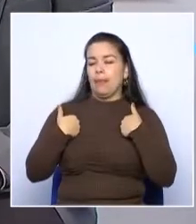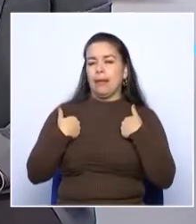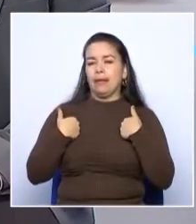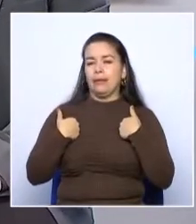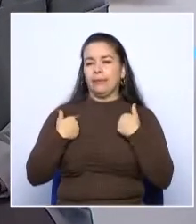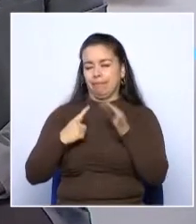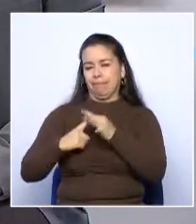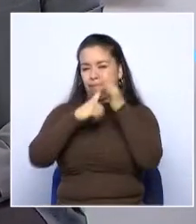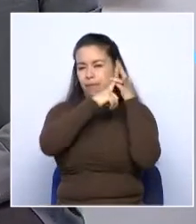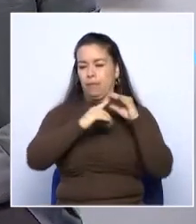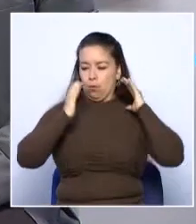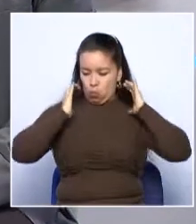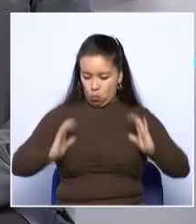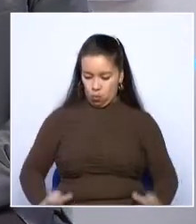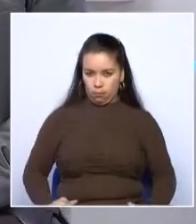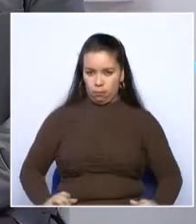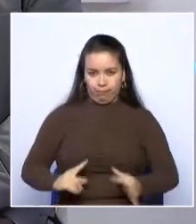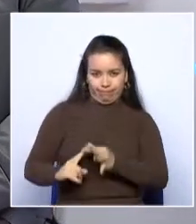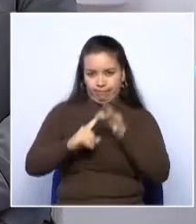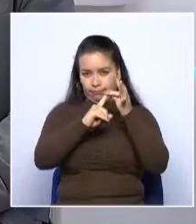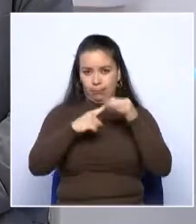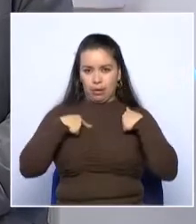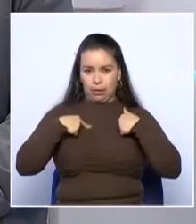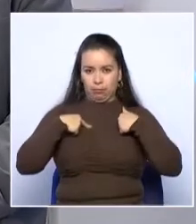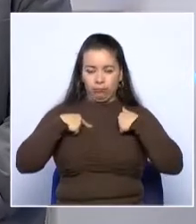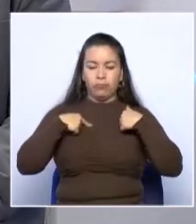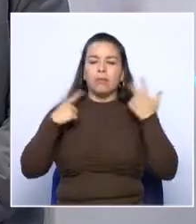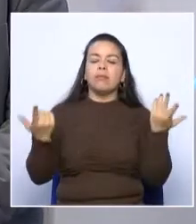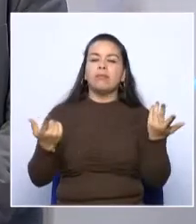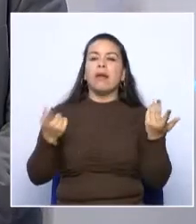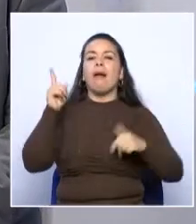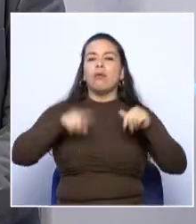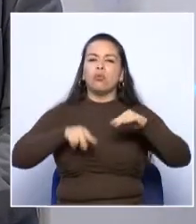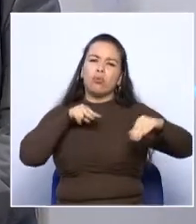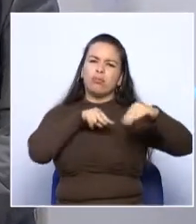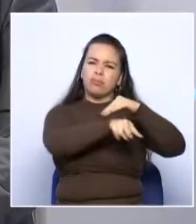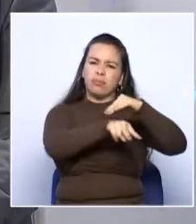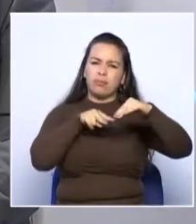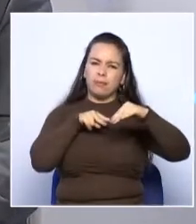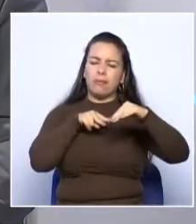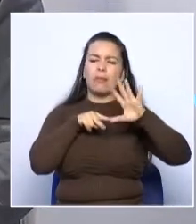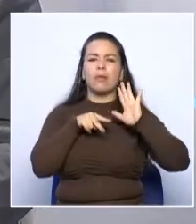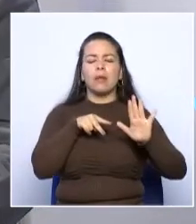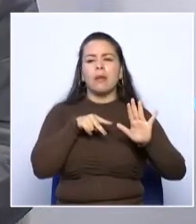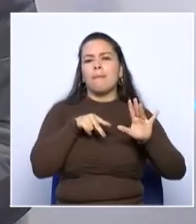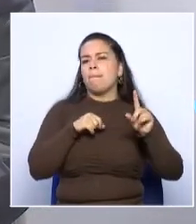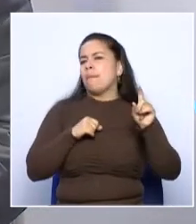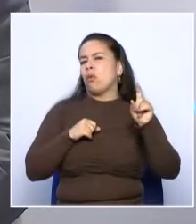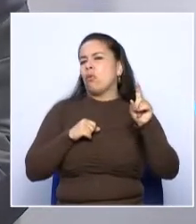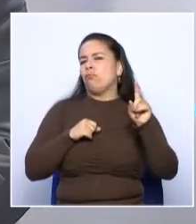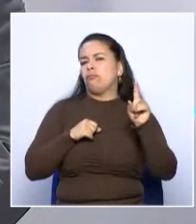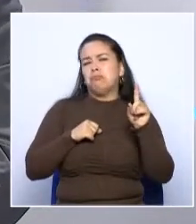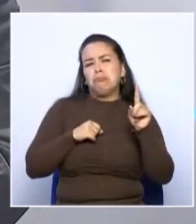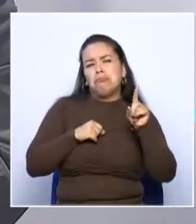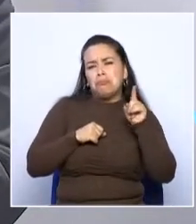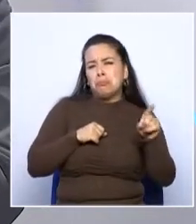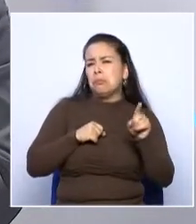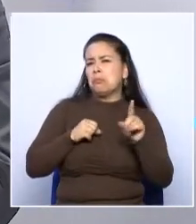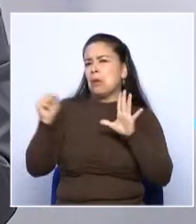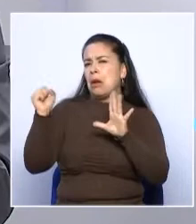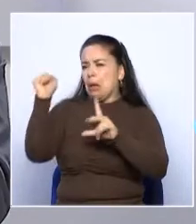quiero que la gente entienda. Hay unos métodos de avanzada como la resonancia magnética nuclear, pero que no tienen mucho que envidiarle a la